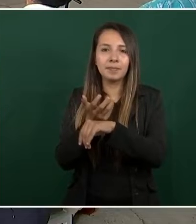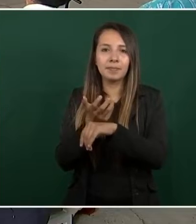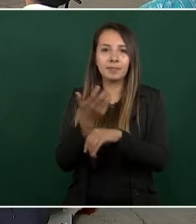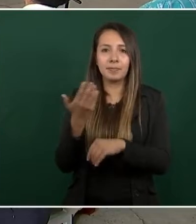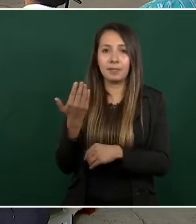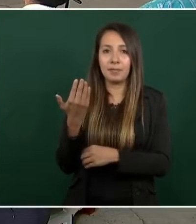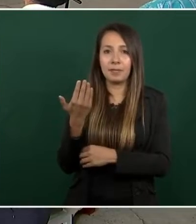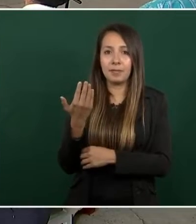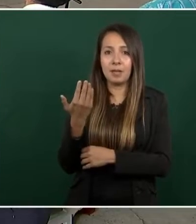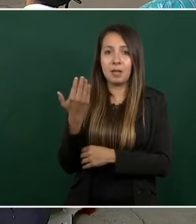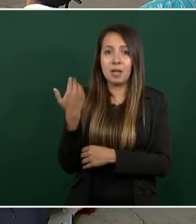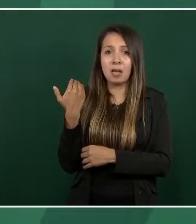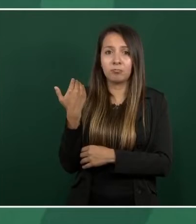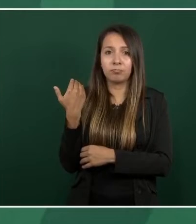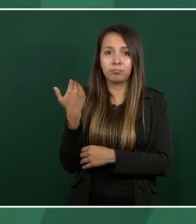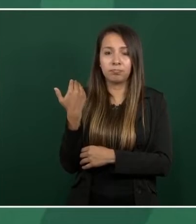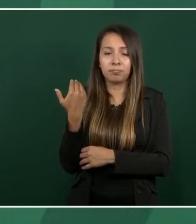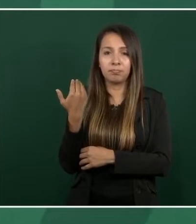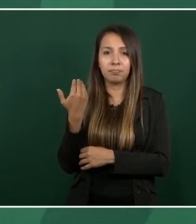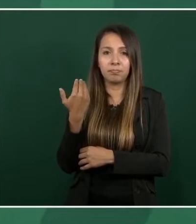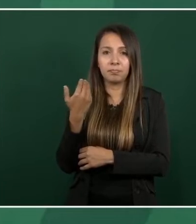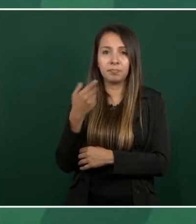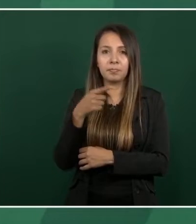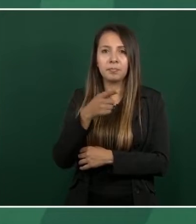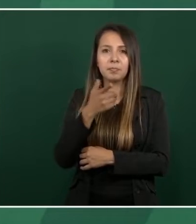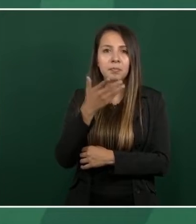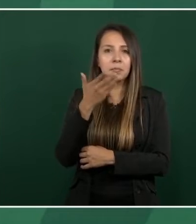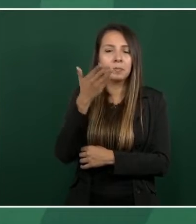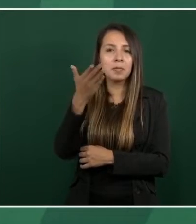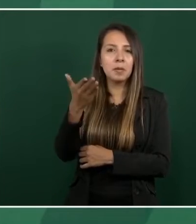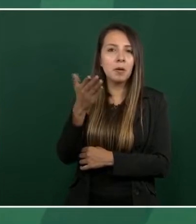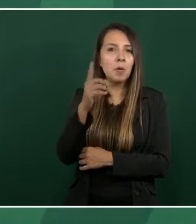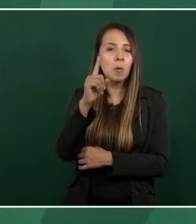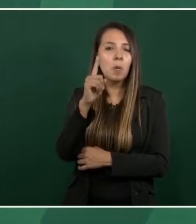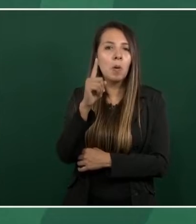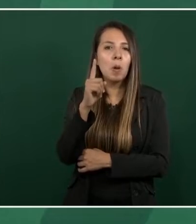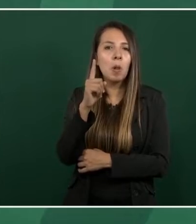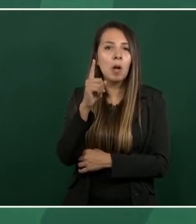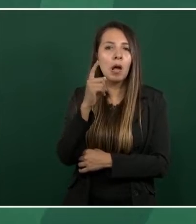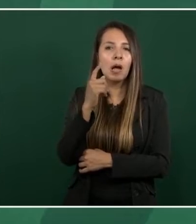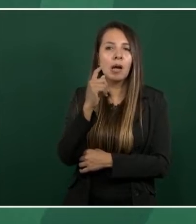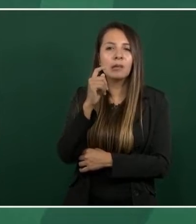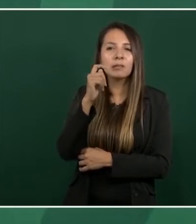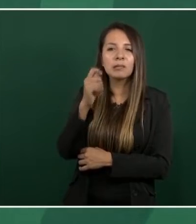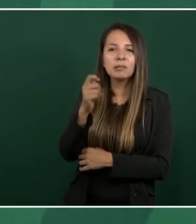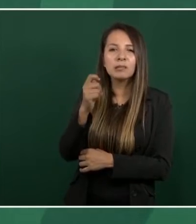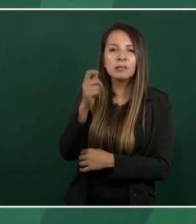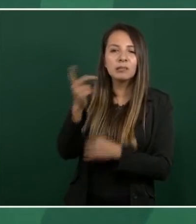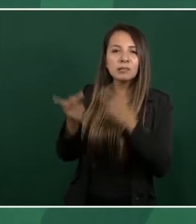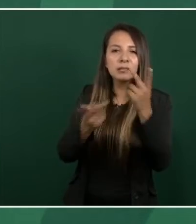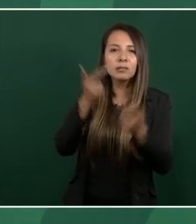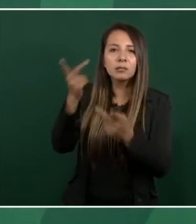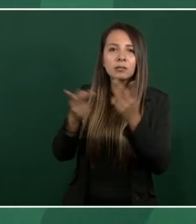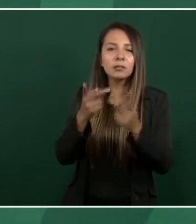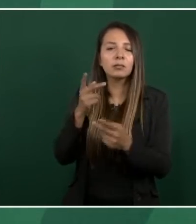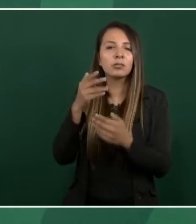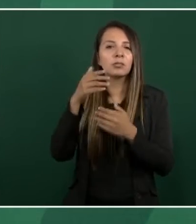Ahora que pidieron una consulta sobre la política energética de México,